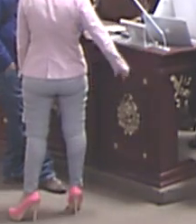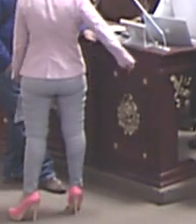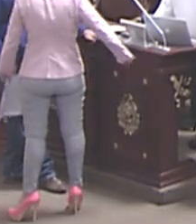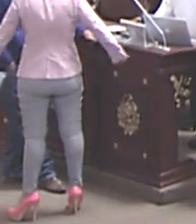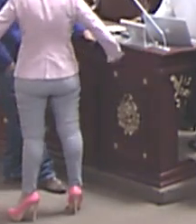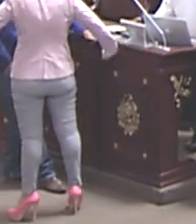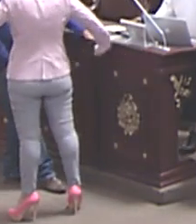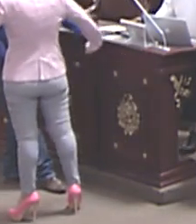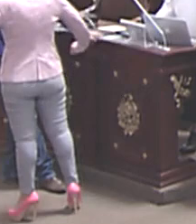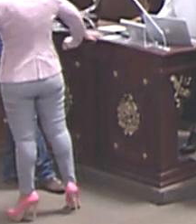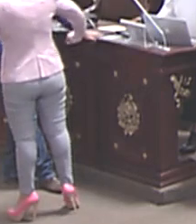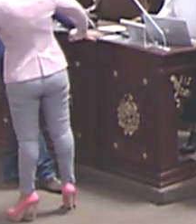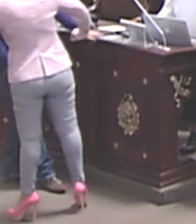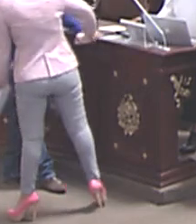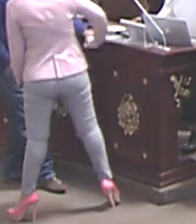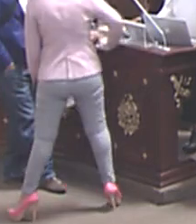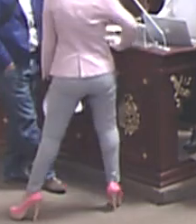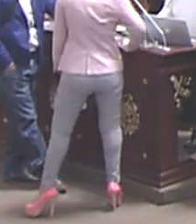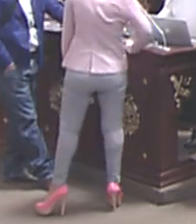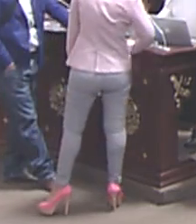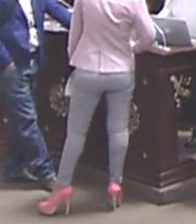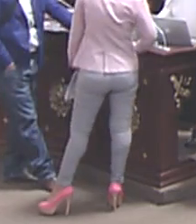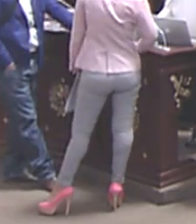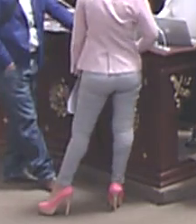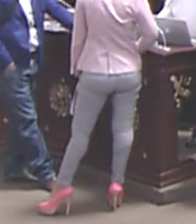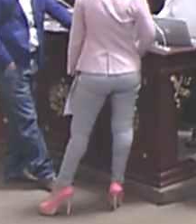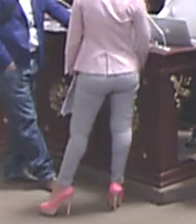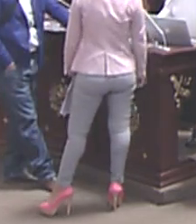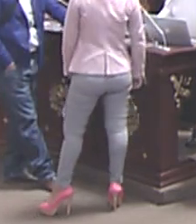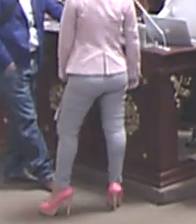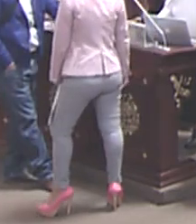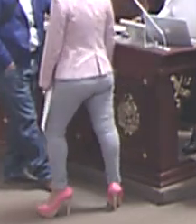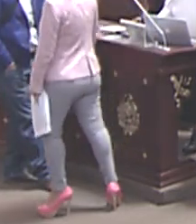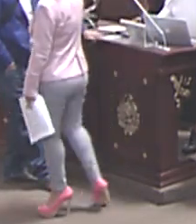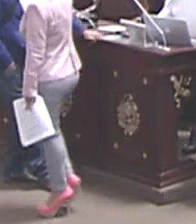Salazar. La diputada Alessandra Rojo de la Vega.